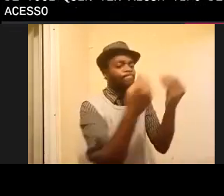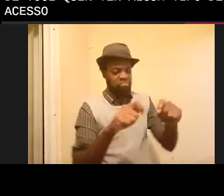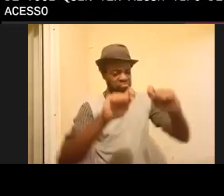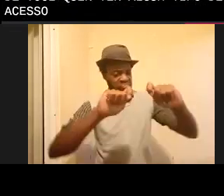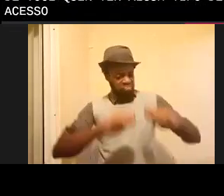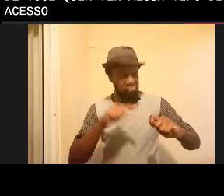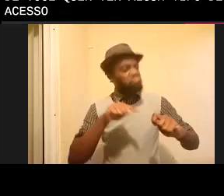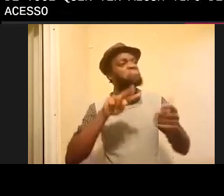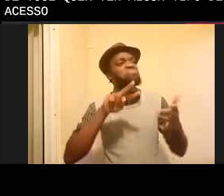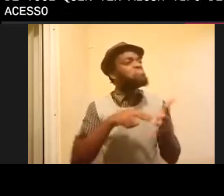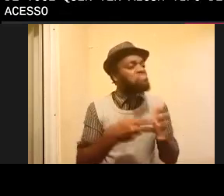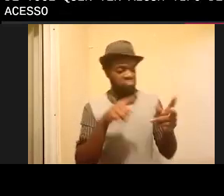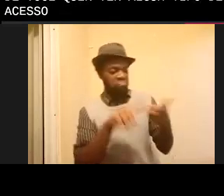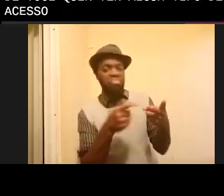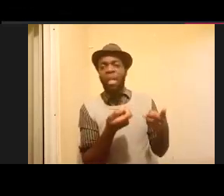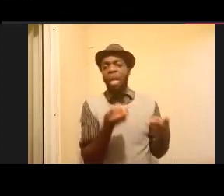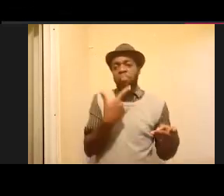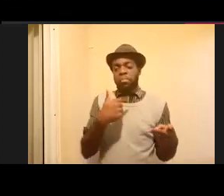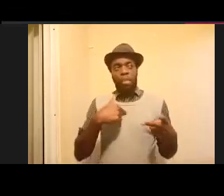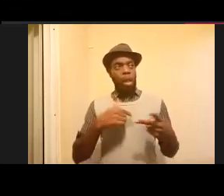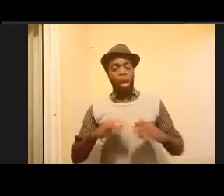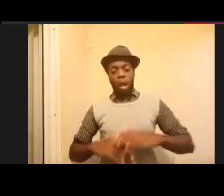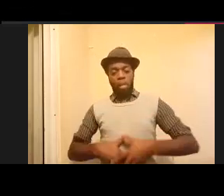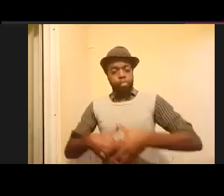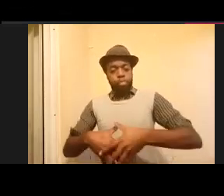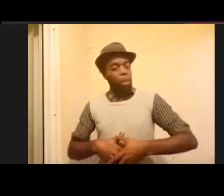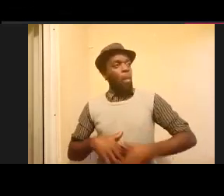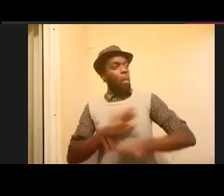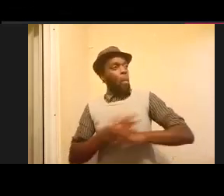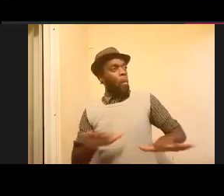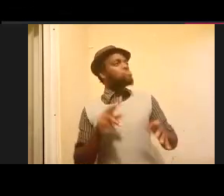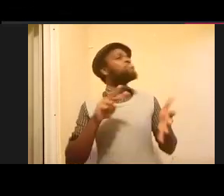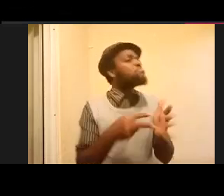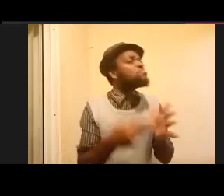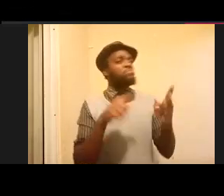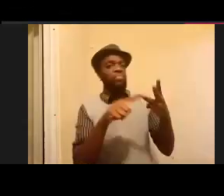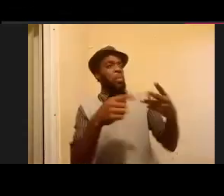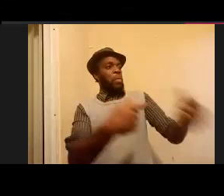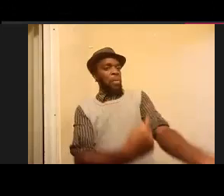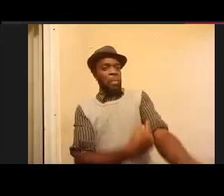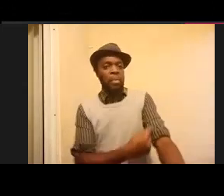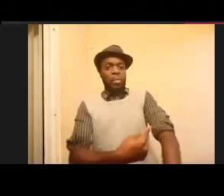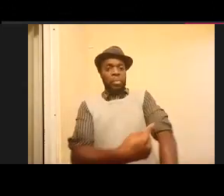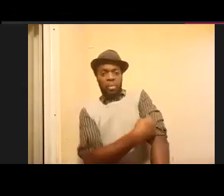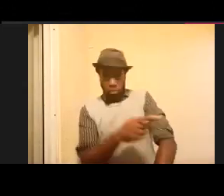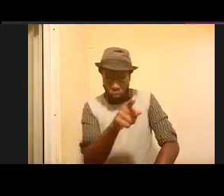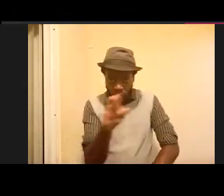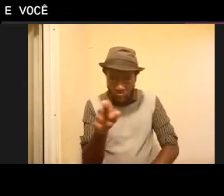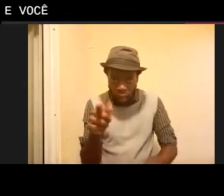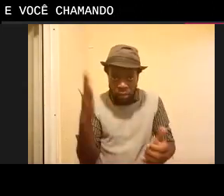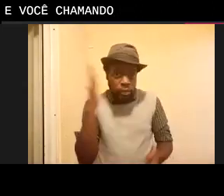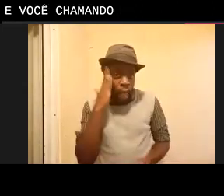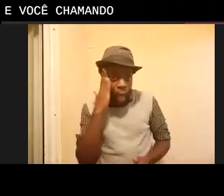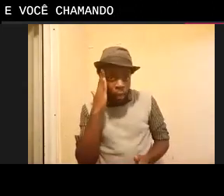me gustaría que levantaran su mano y vamos a ir llamando, ¿verdad? Darío